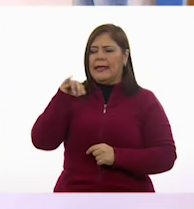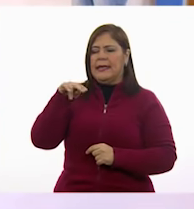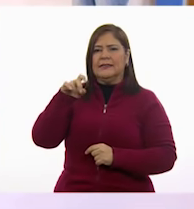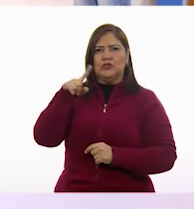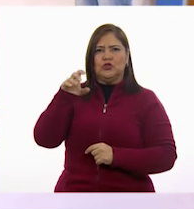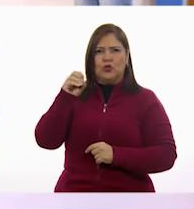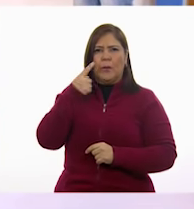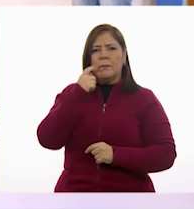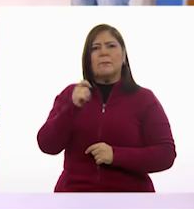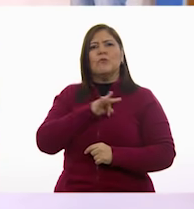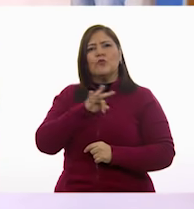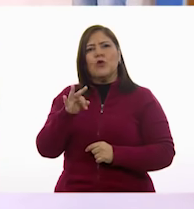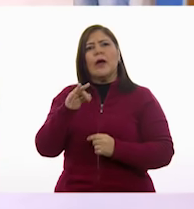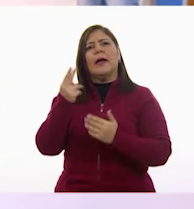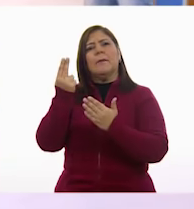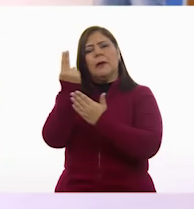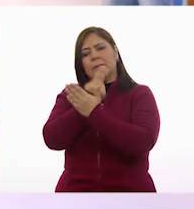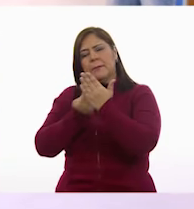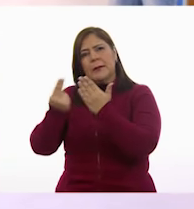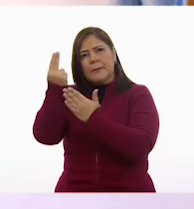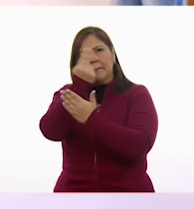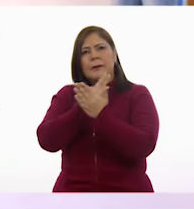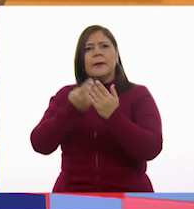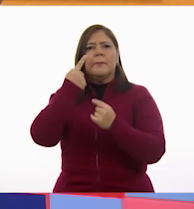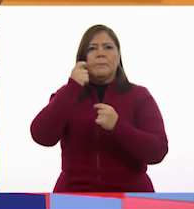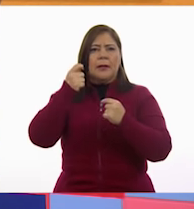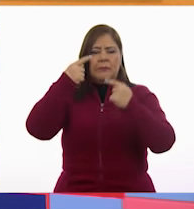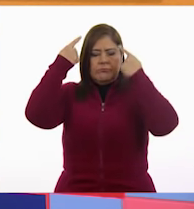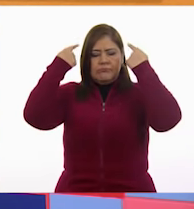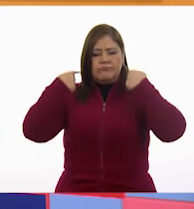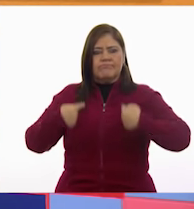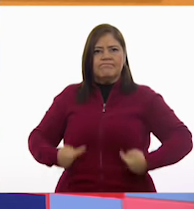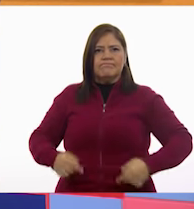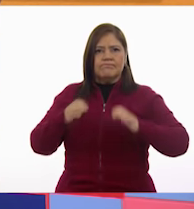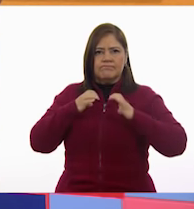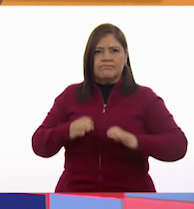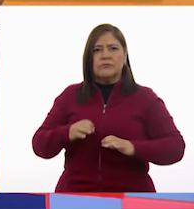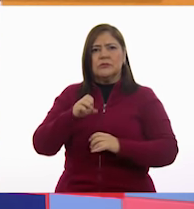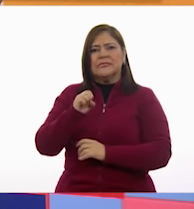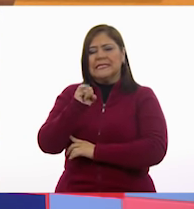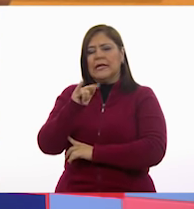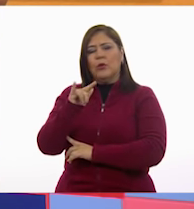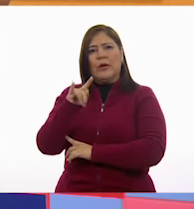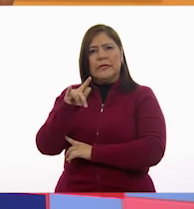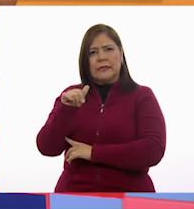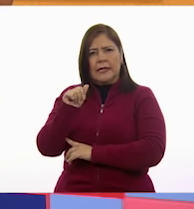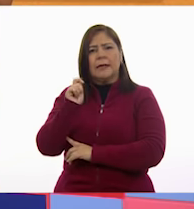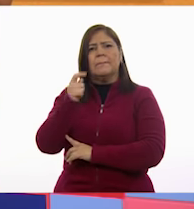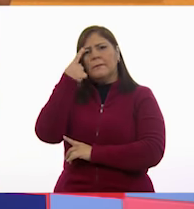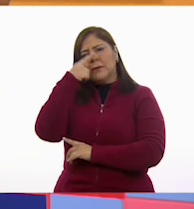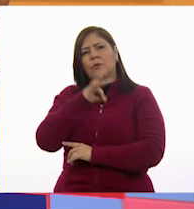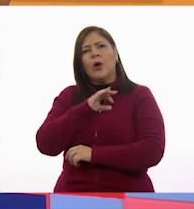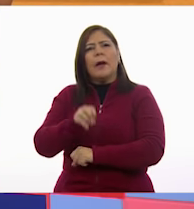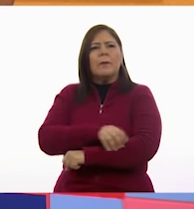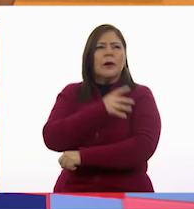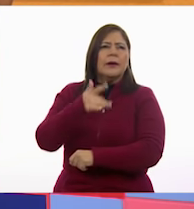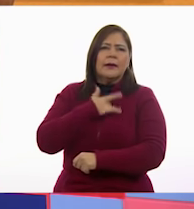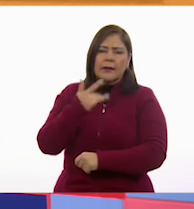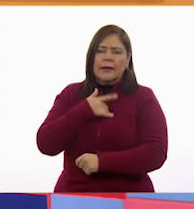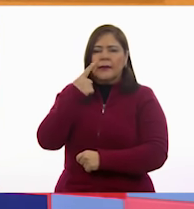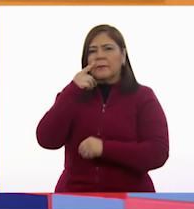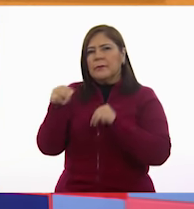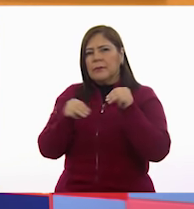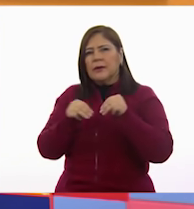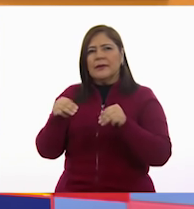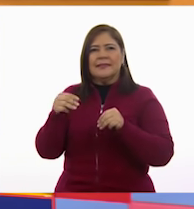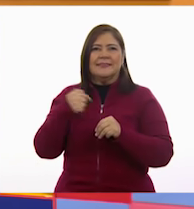tu silueta y en esa silueta vas a demostrar tú una emoción que hayas sentido, pero con movimiento. Entonces, si yo estaba feliz,